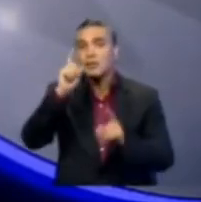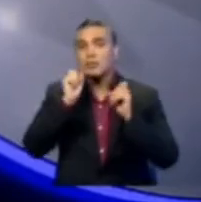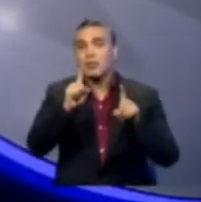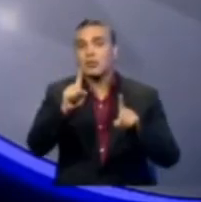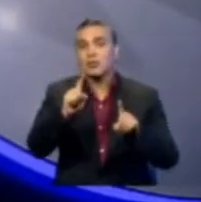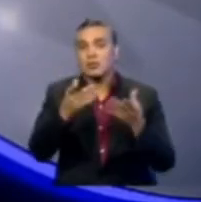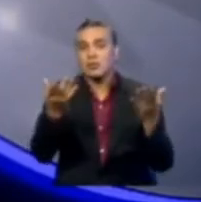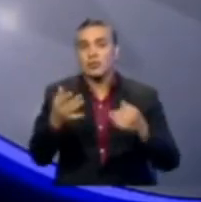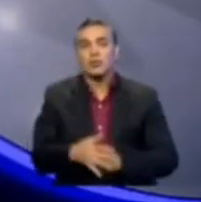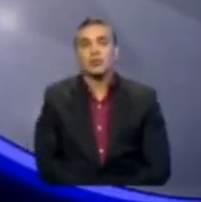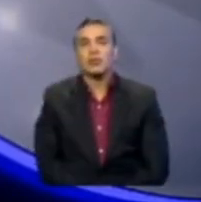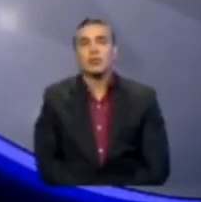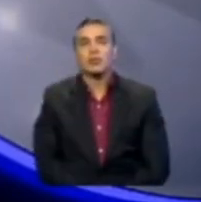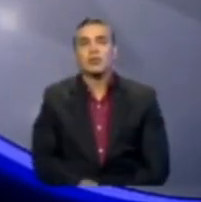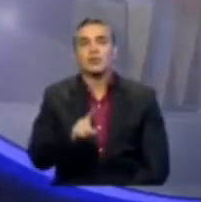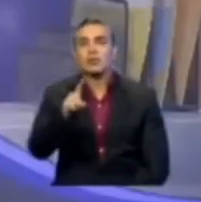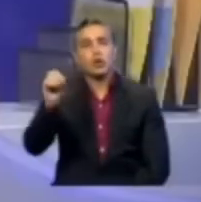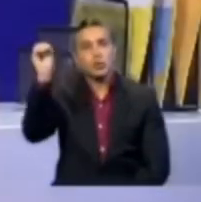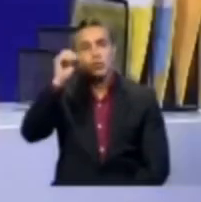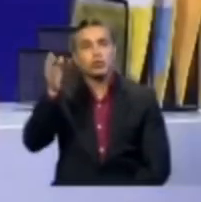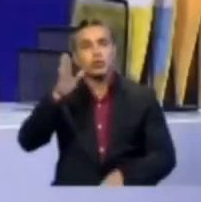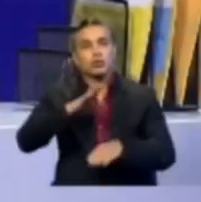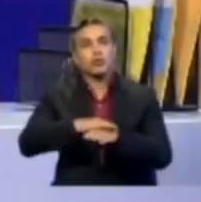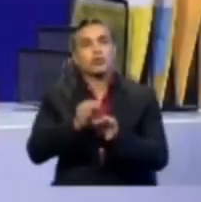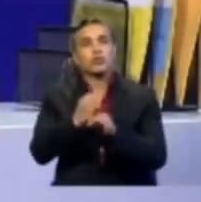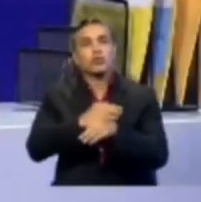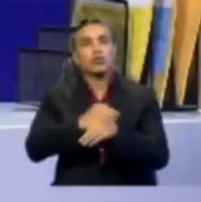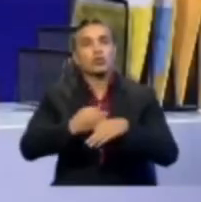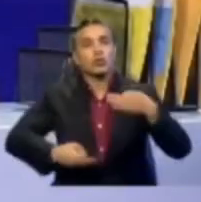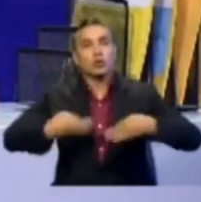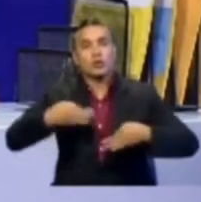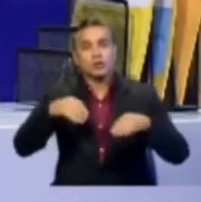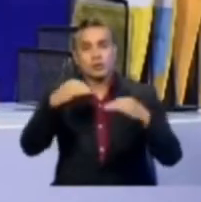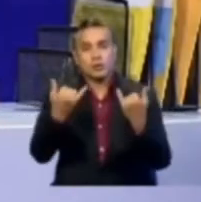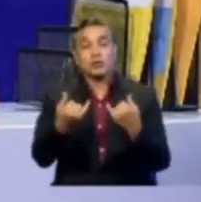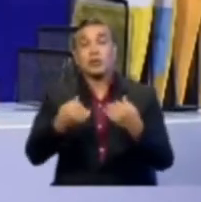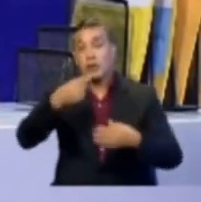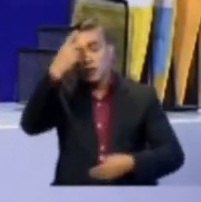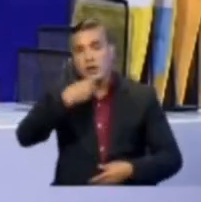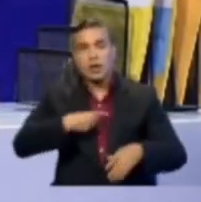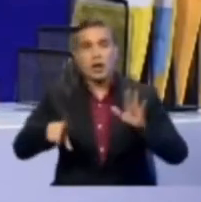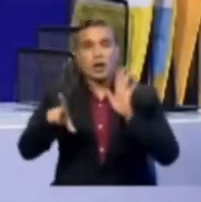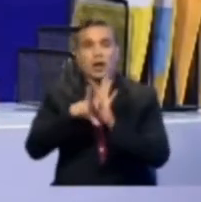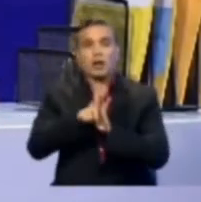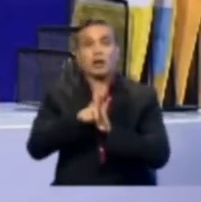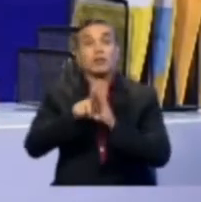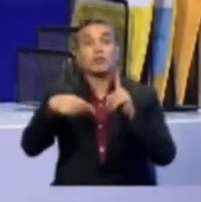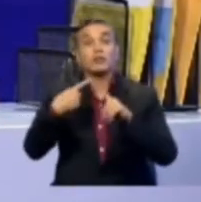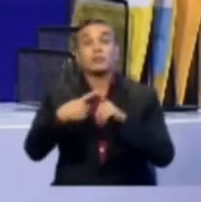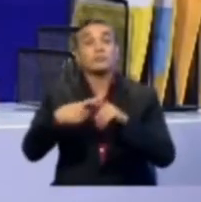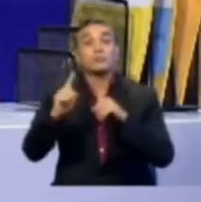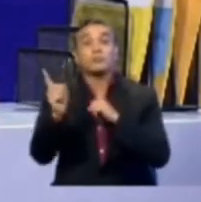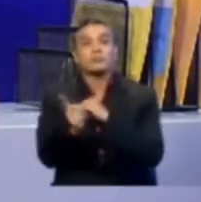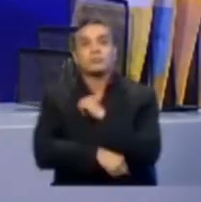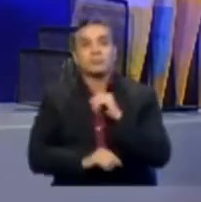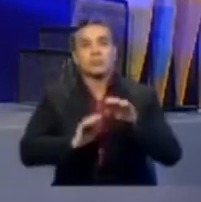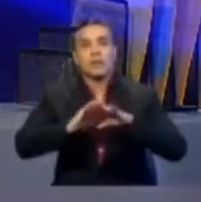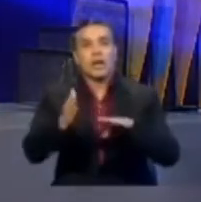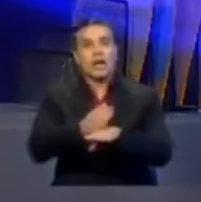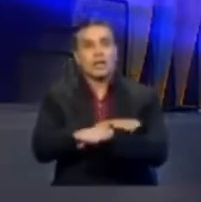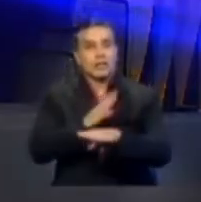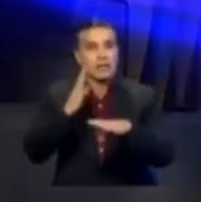que corresponde. ¿Cuál es su postura frente a la función judicial vigente y a las decisiones judiciales, es decir, frente a las sentencias que ya se han